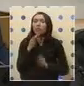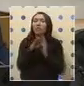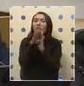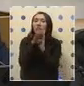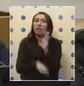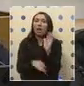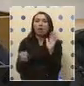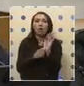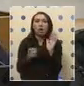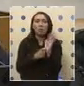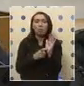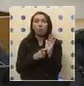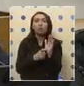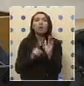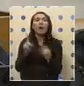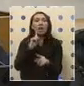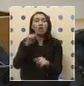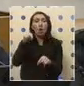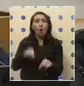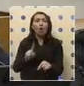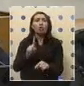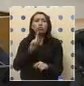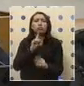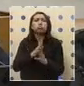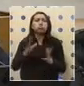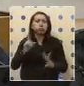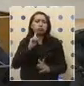bajando los impuestos a quienes hoy día más tienen.